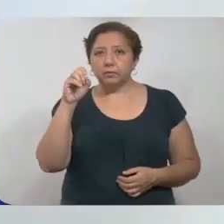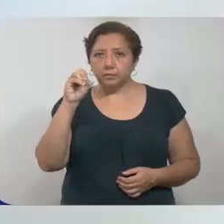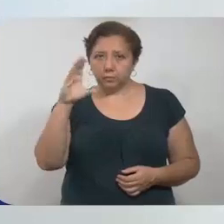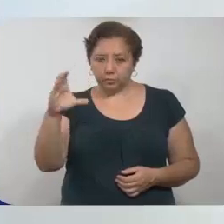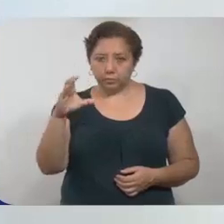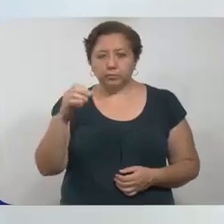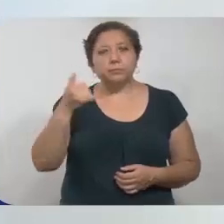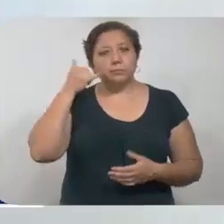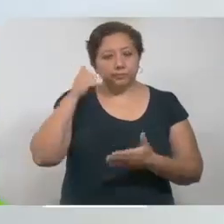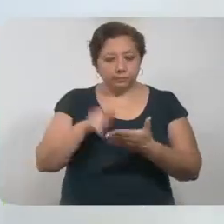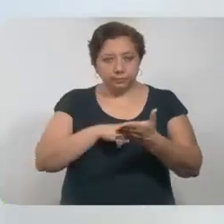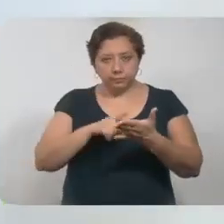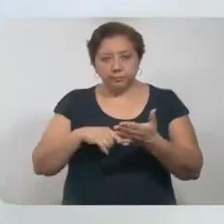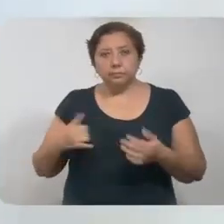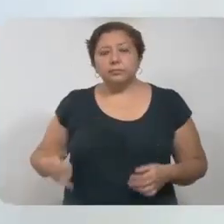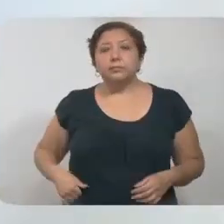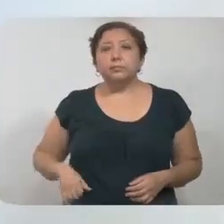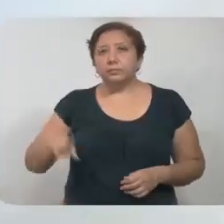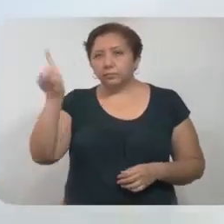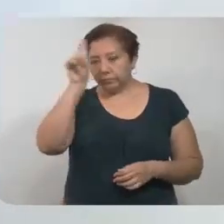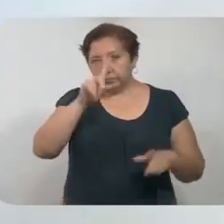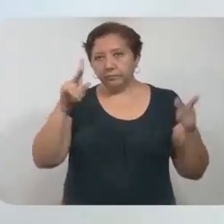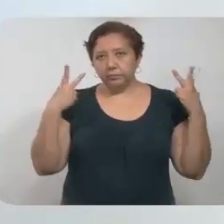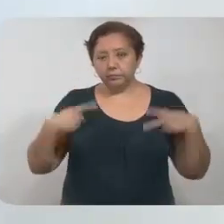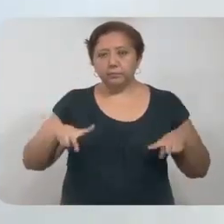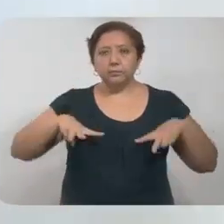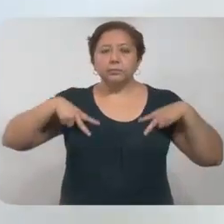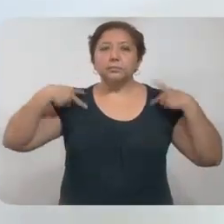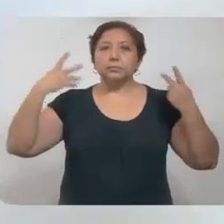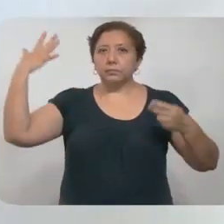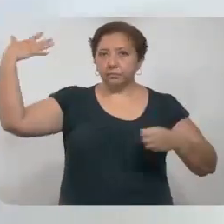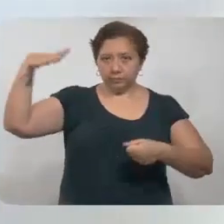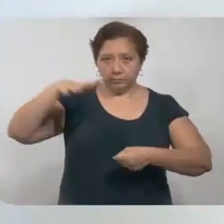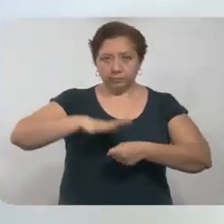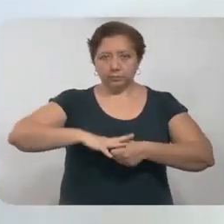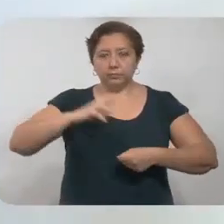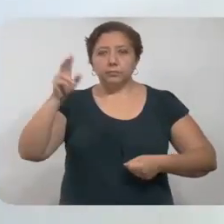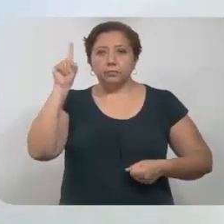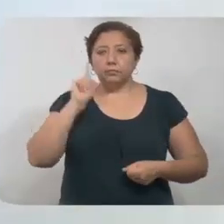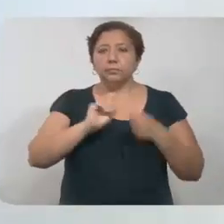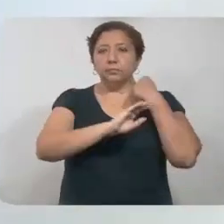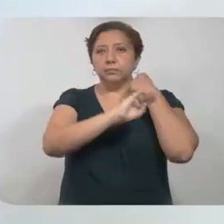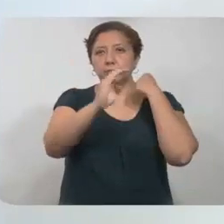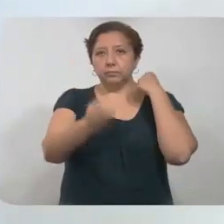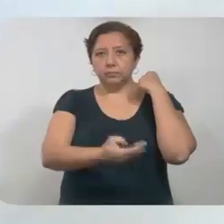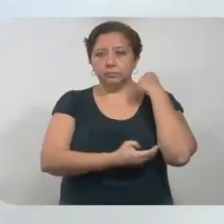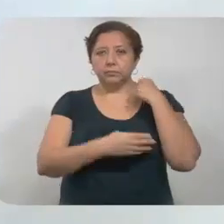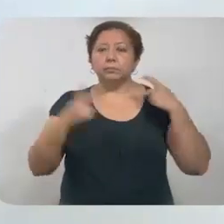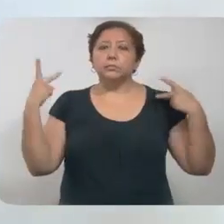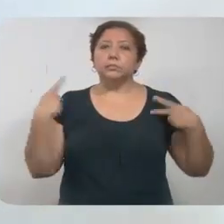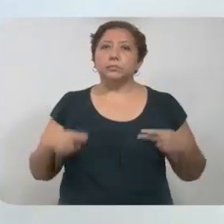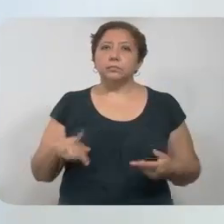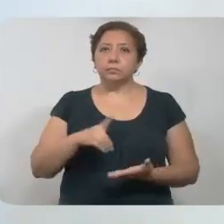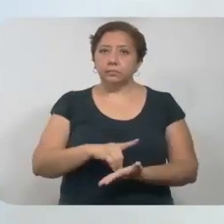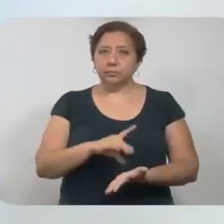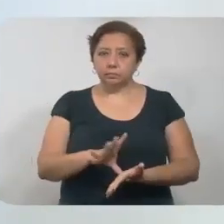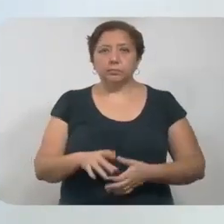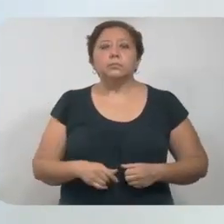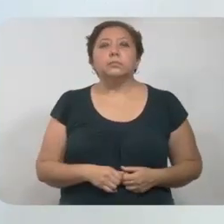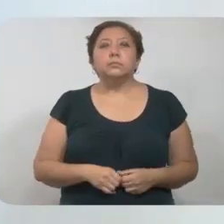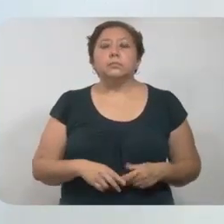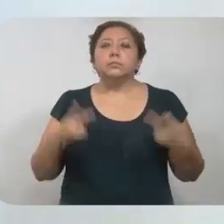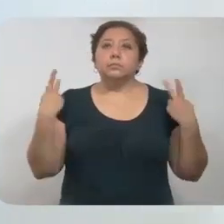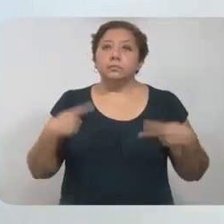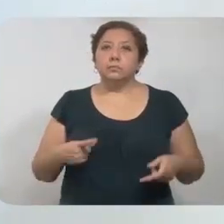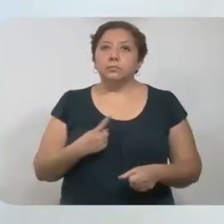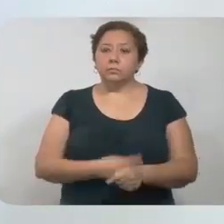Android y Apple. Recomendamos a la población vulnerable como adultos mayores, mujeres embarazadas, personas con discapacidad,